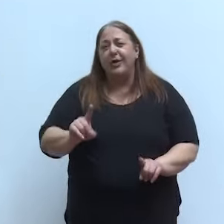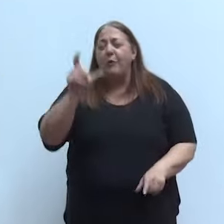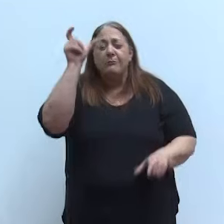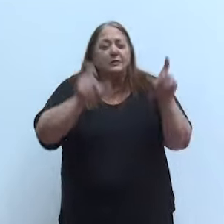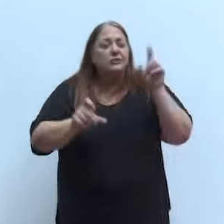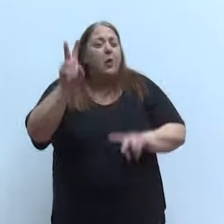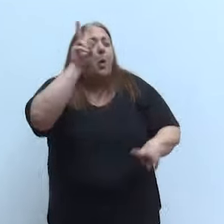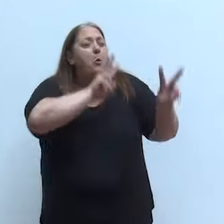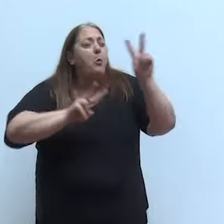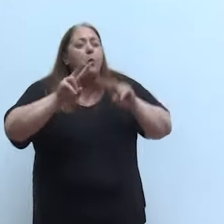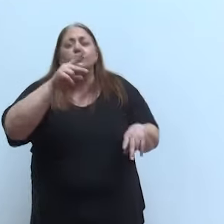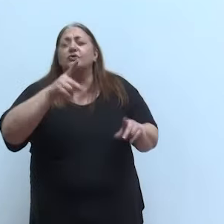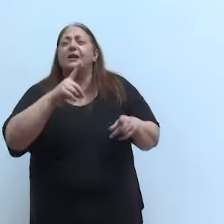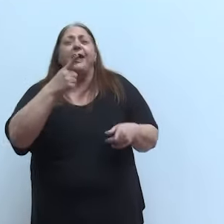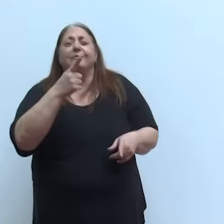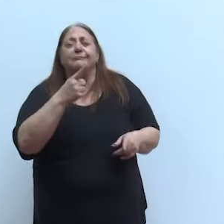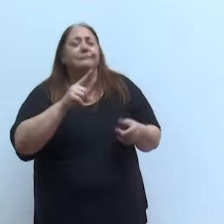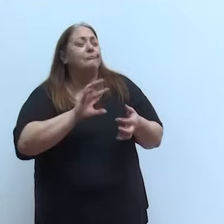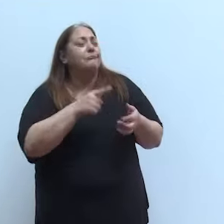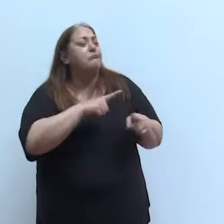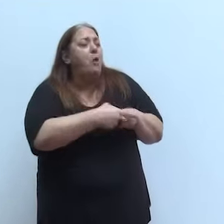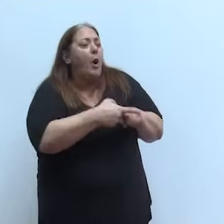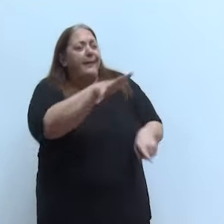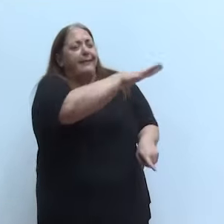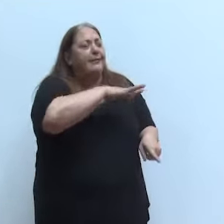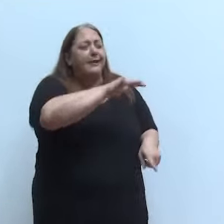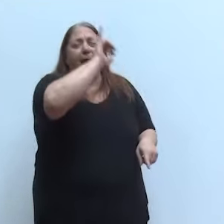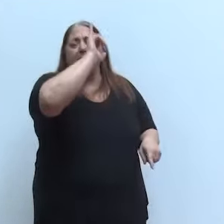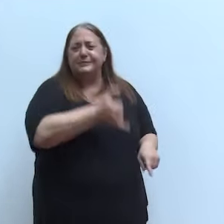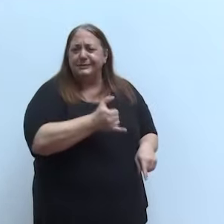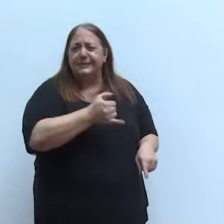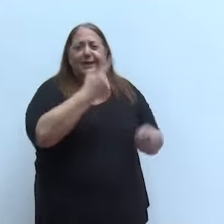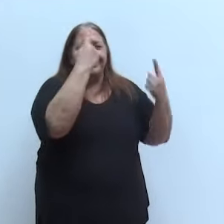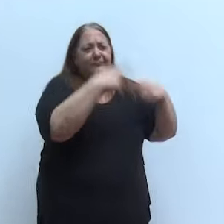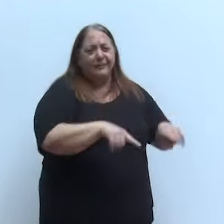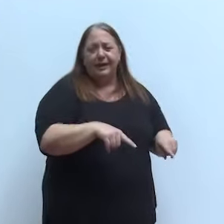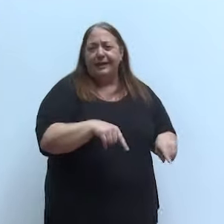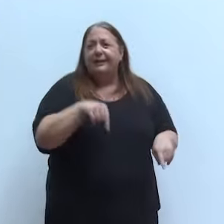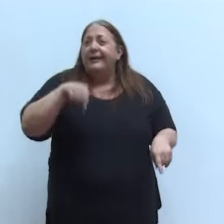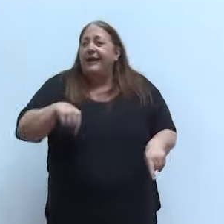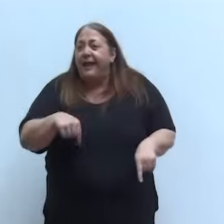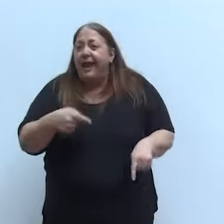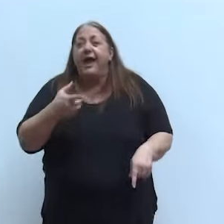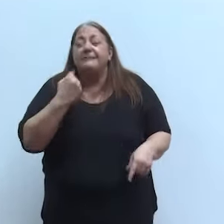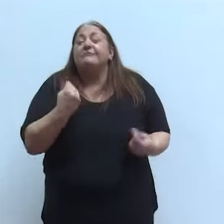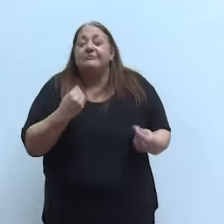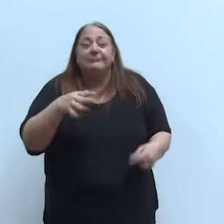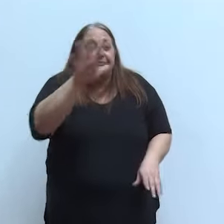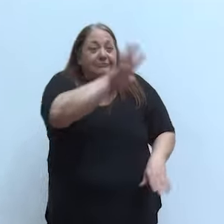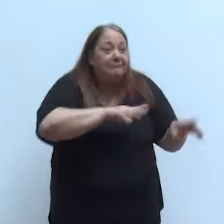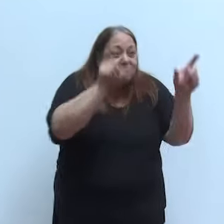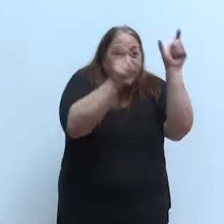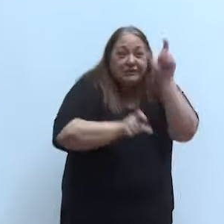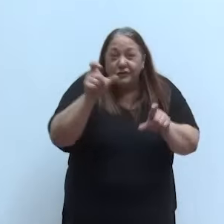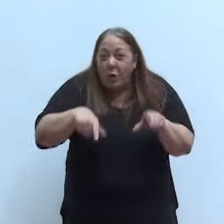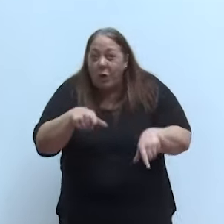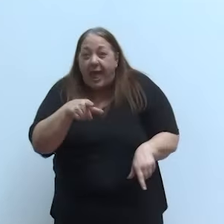alguna referencia política por lo menos hasta ahora eso es lo que ocurrió Y eso es lo que logró capturar este mi ley